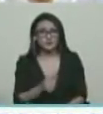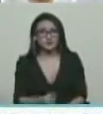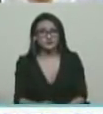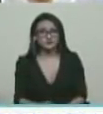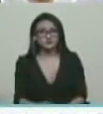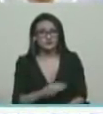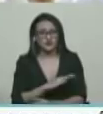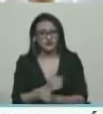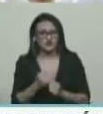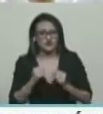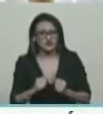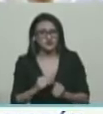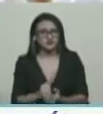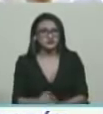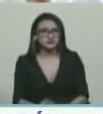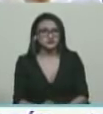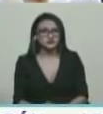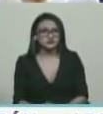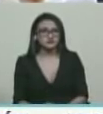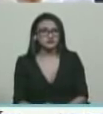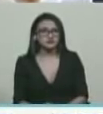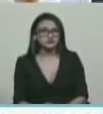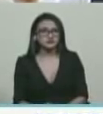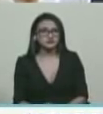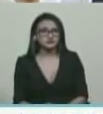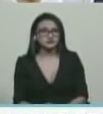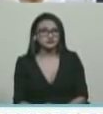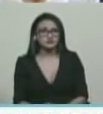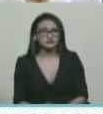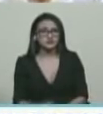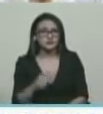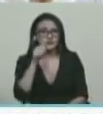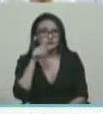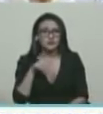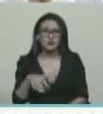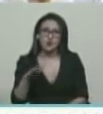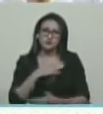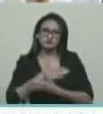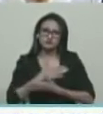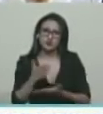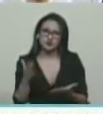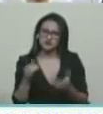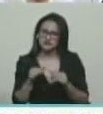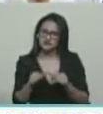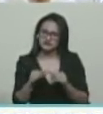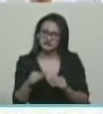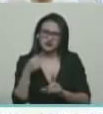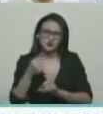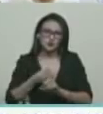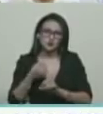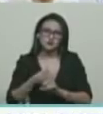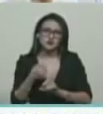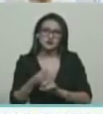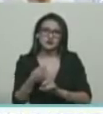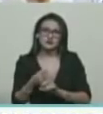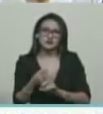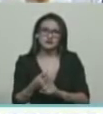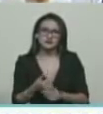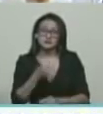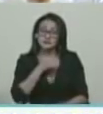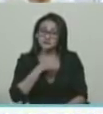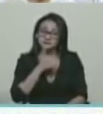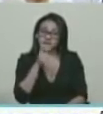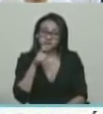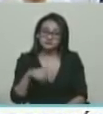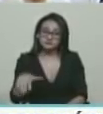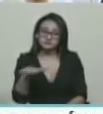de mucha fuerza, recibimos el mensaje de un pueblo dispuesto a seguir luchando, un mensaje de un pueblo que ahí está y resiste,